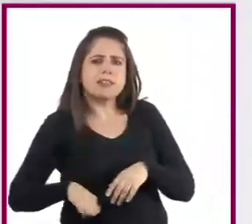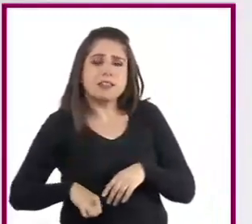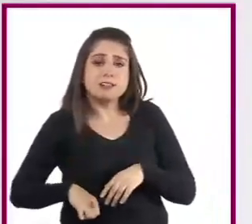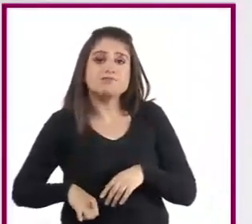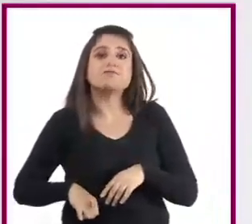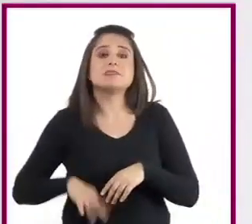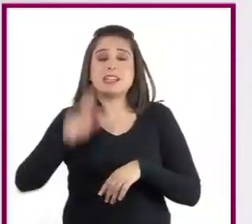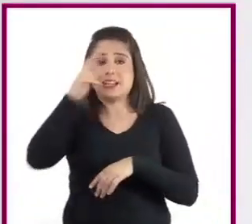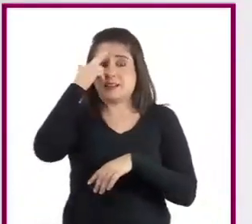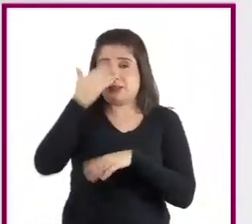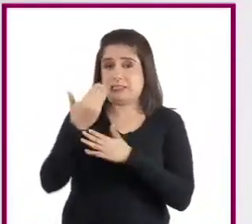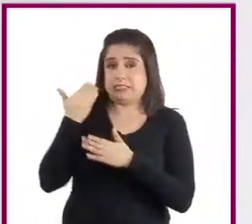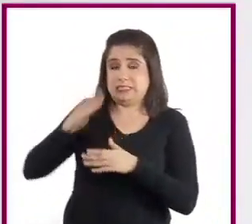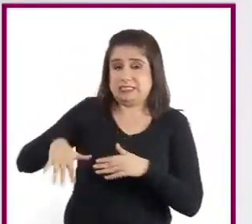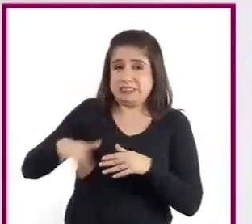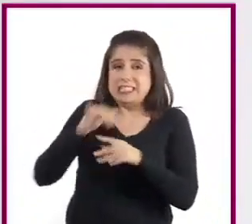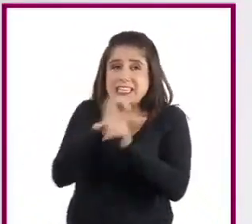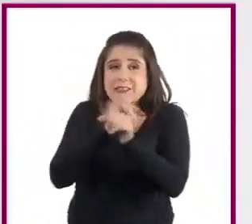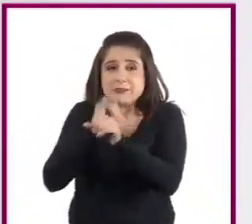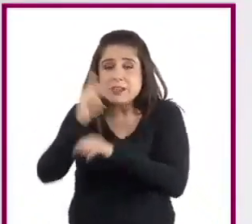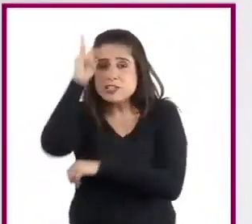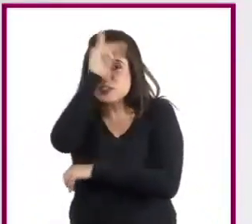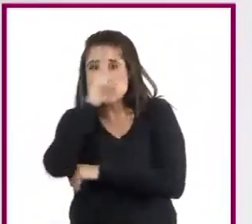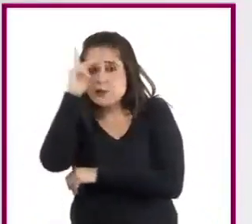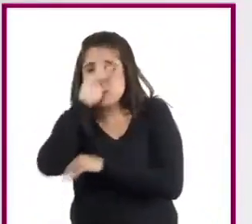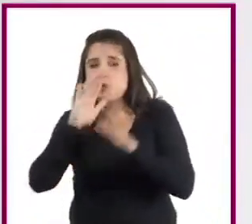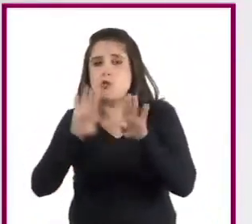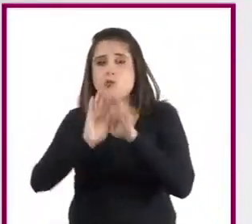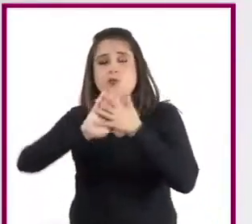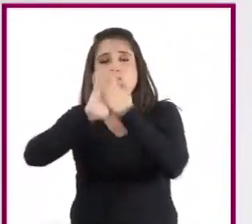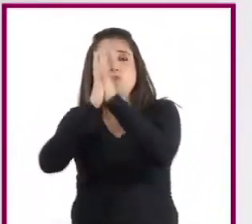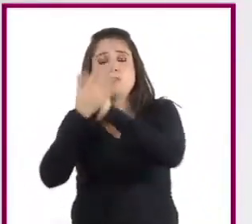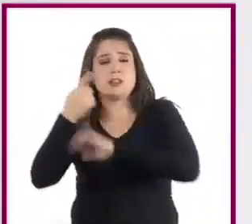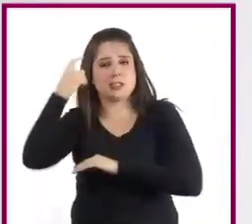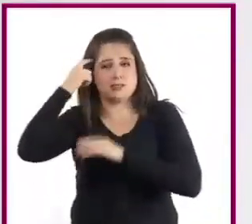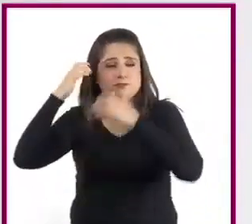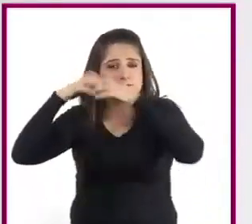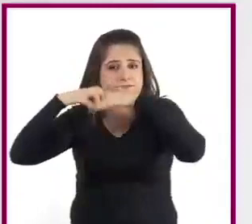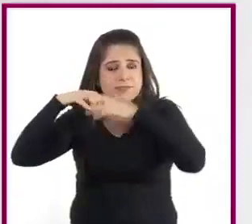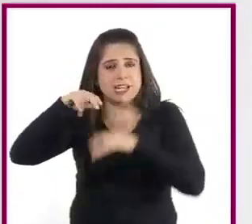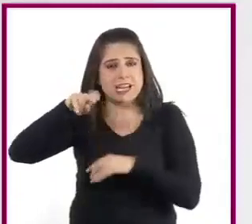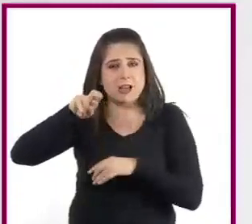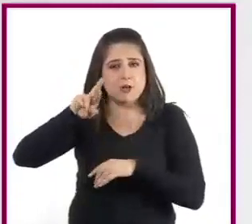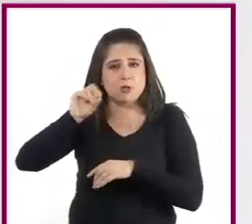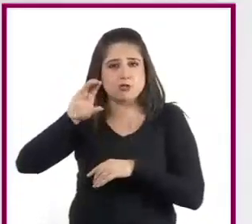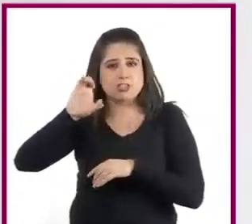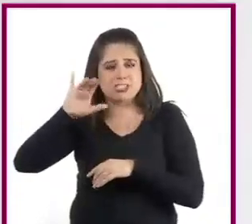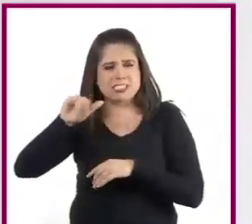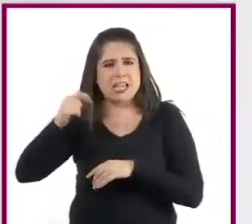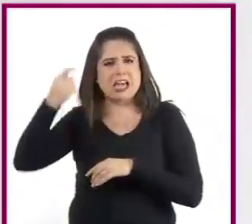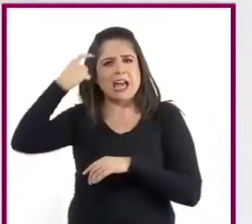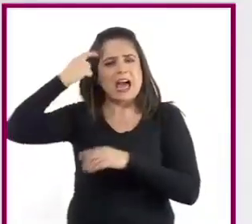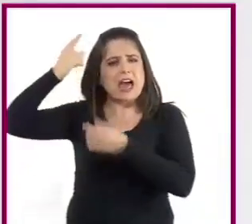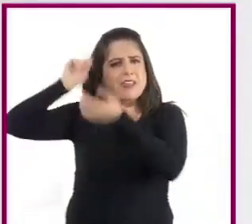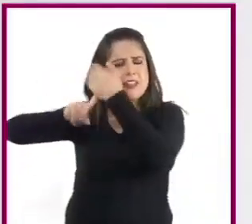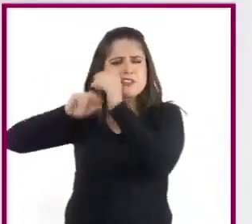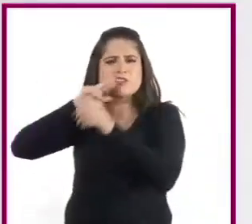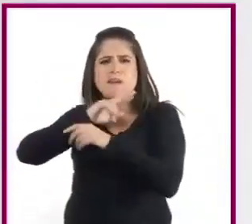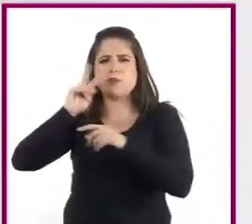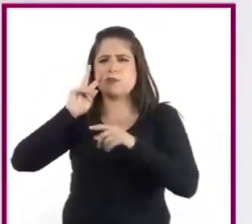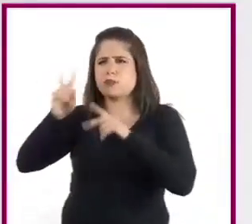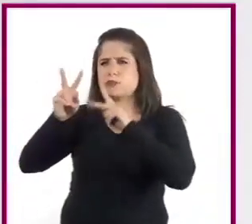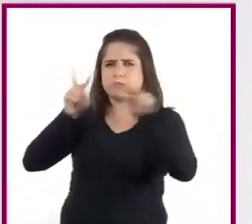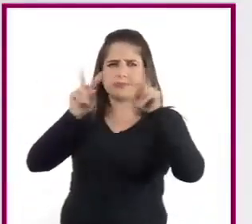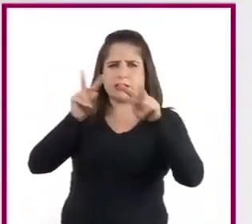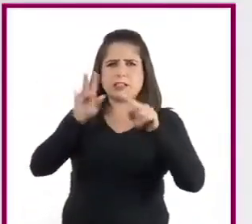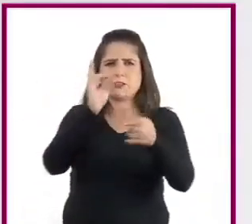con recientes investigaciones sobre psicología evolutiva y neurociencia, nuestro subconsciente elabora rápidos juicios sobre la gente a nuestro